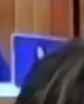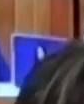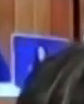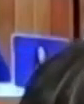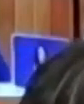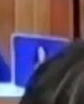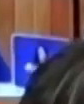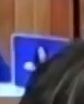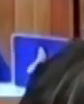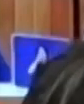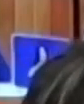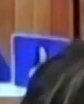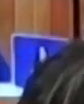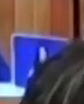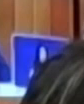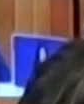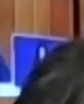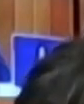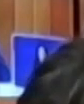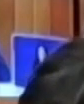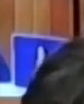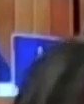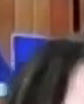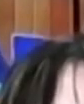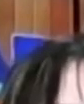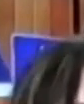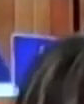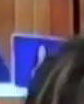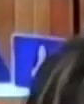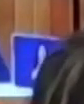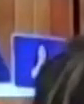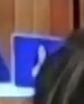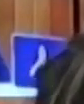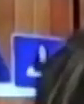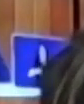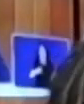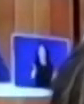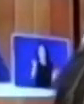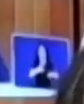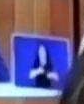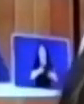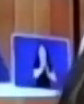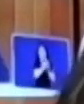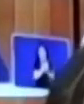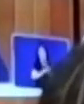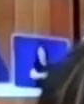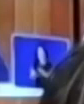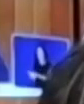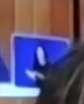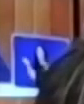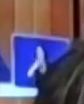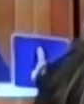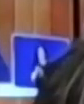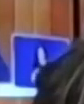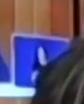escuitaron onte neste debate, sobre todo porque do Partido Popular hai veces que xa se parece que é máis